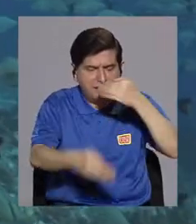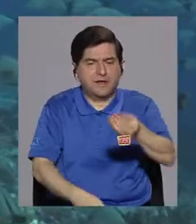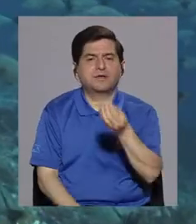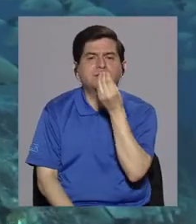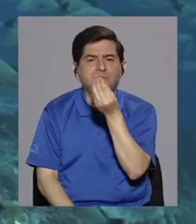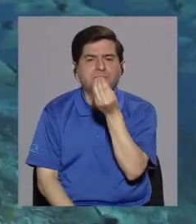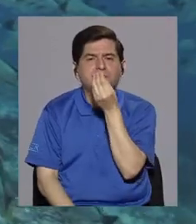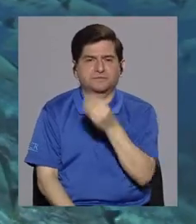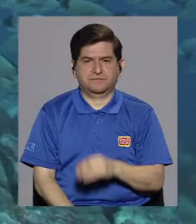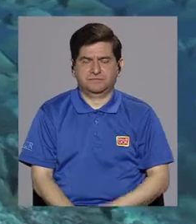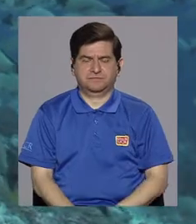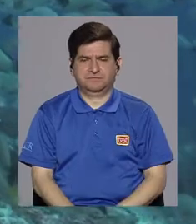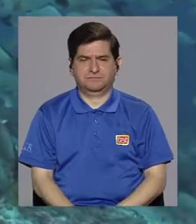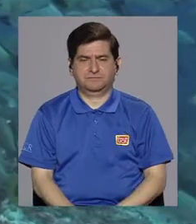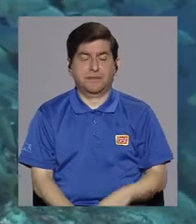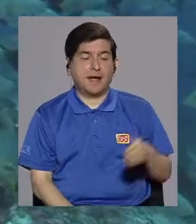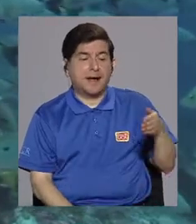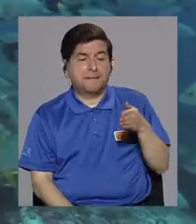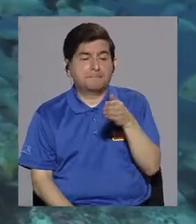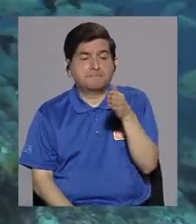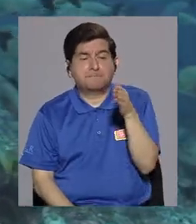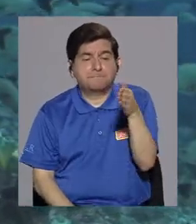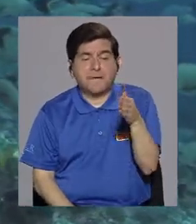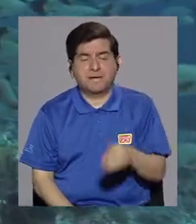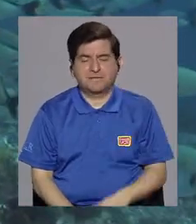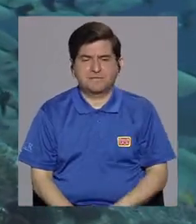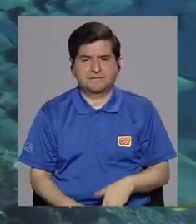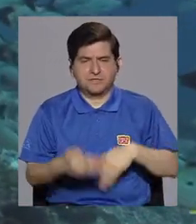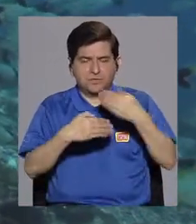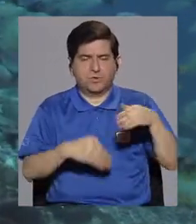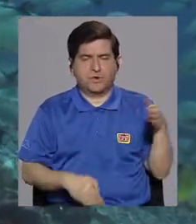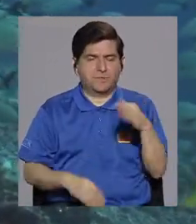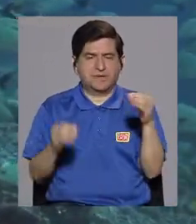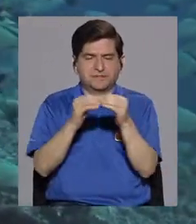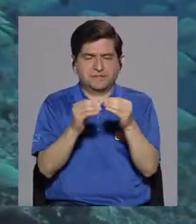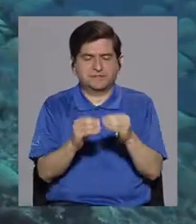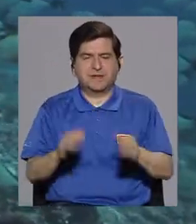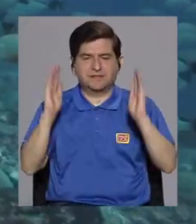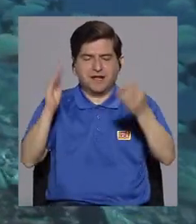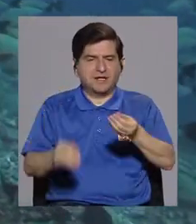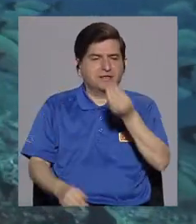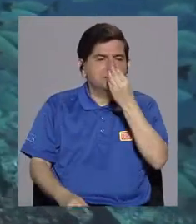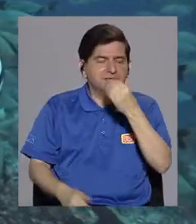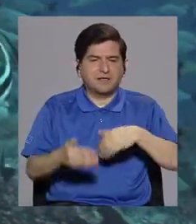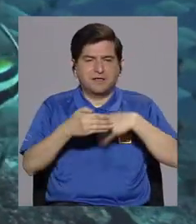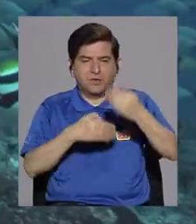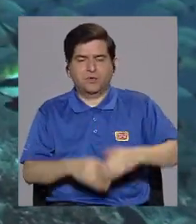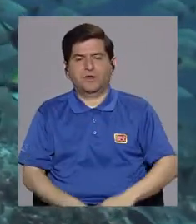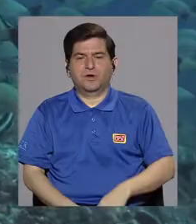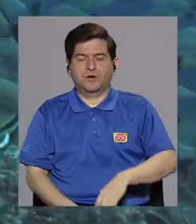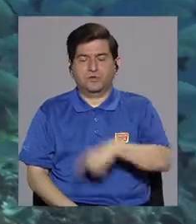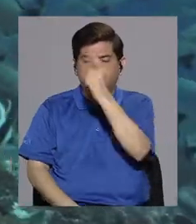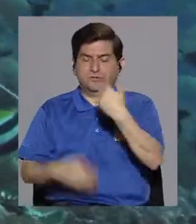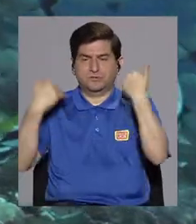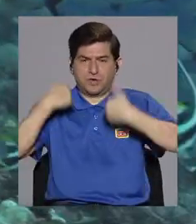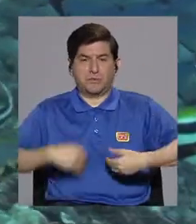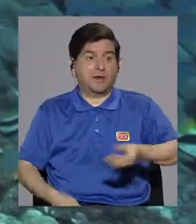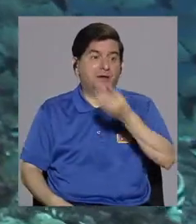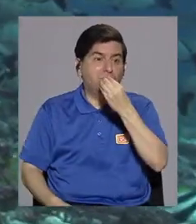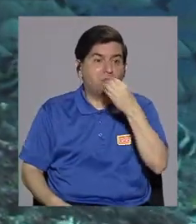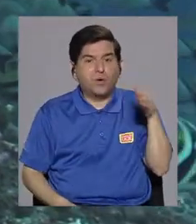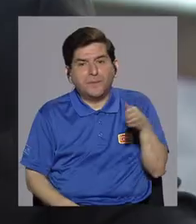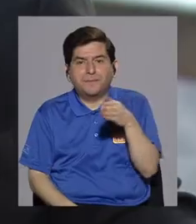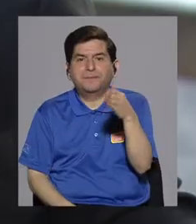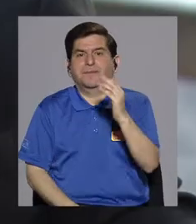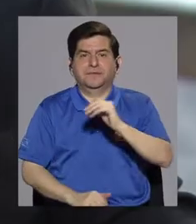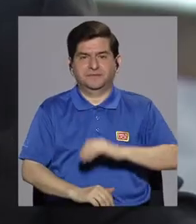proceso de alimentación. Es decir, los peces más pequeños, los peces más grandes, luego el ser humano se alimenta de